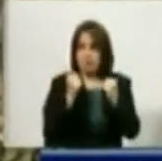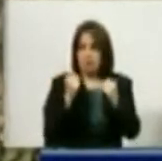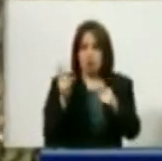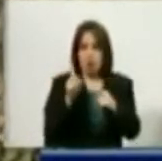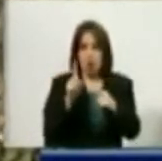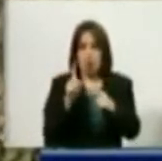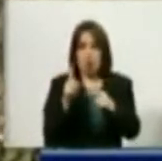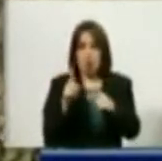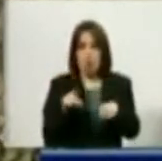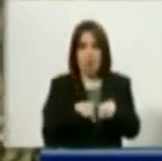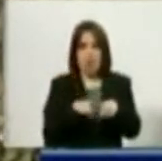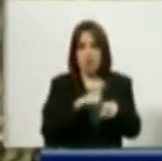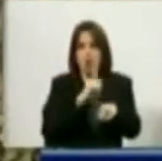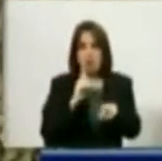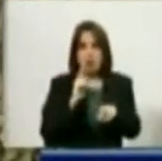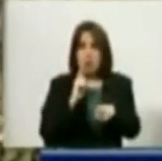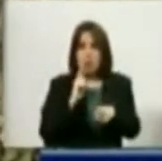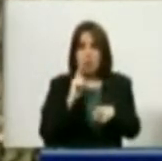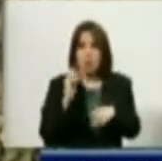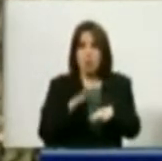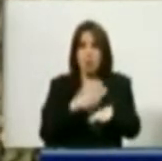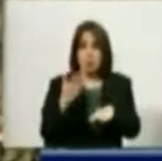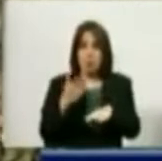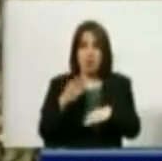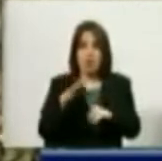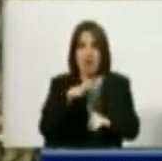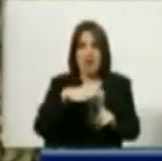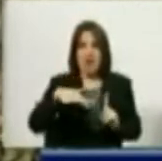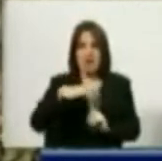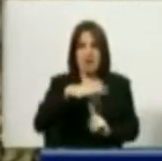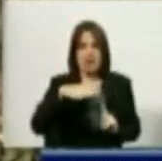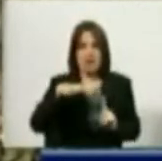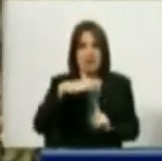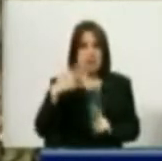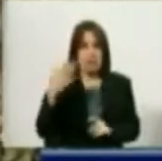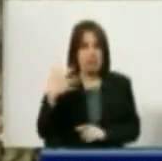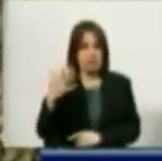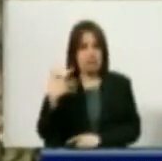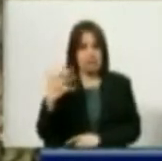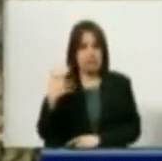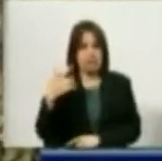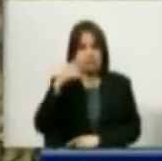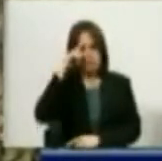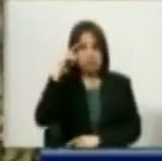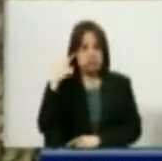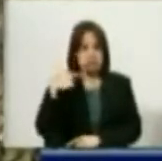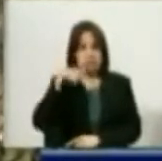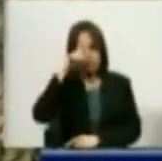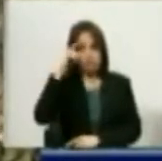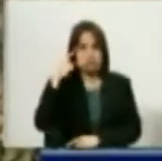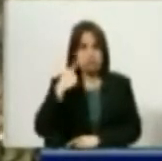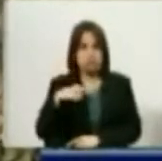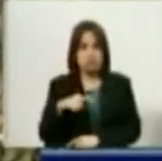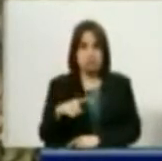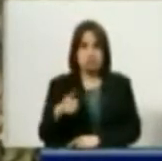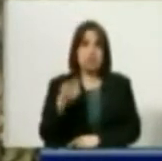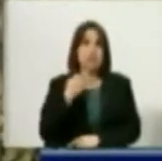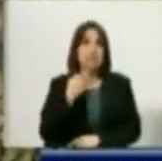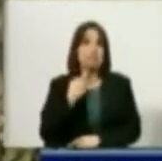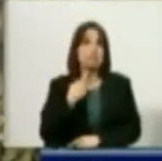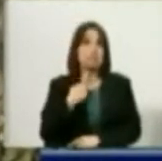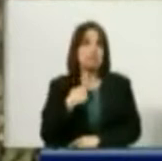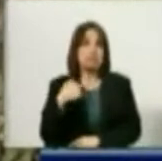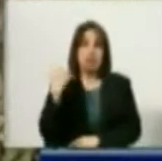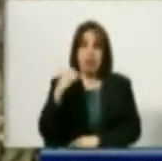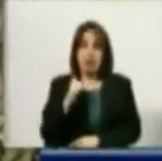parejo y además Un calor Cómo se llama húmedo uno no se deshidrata pero rapidito